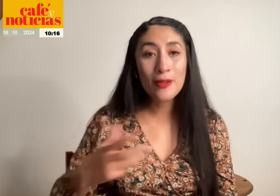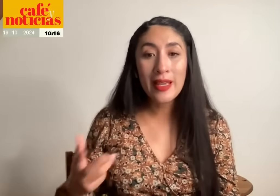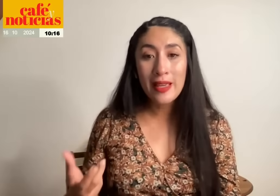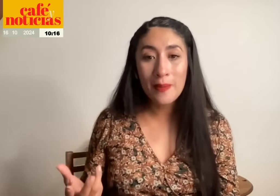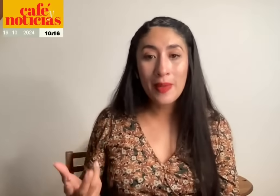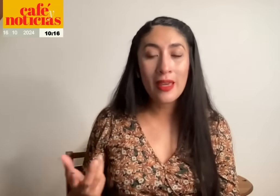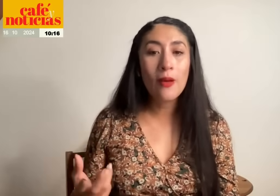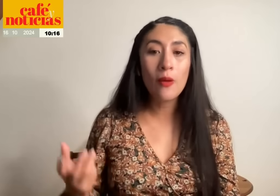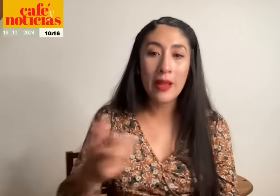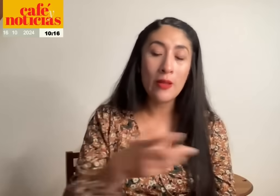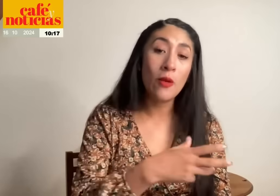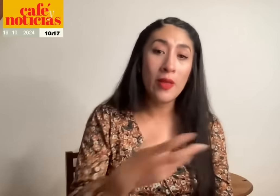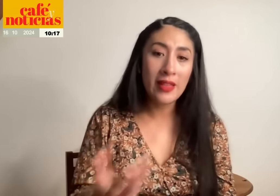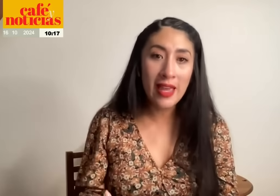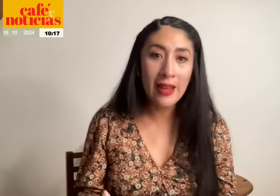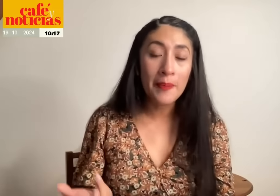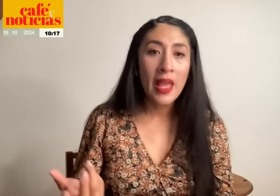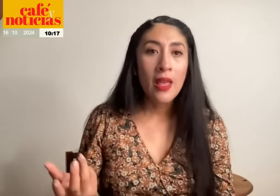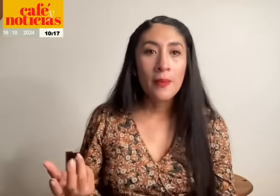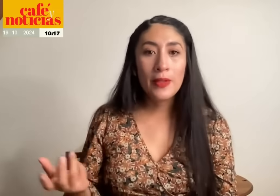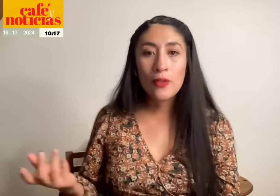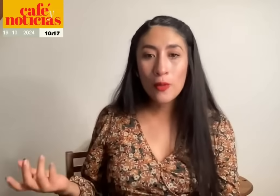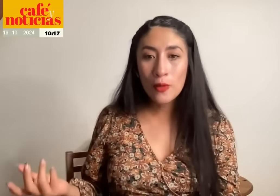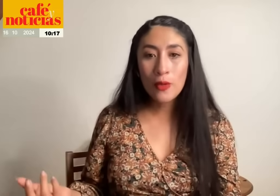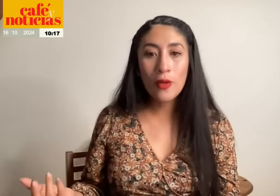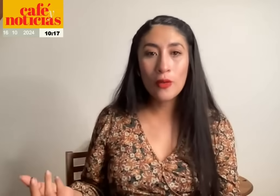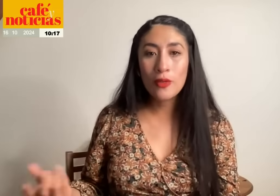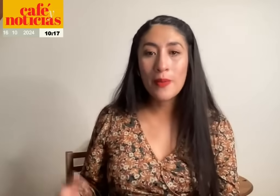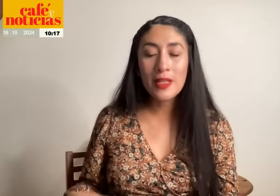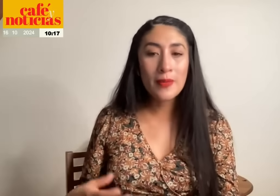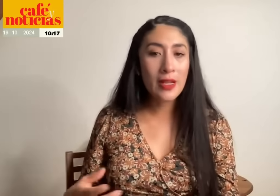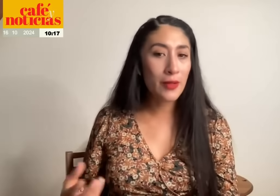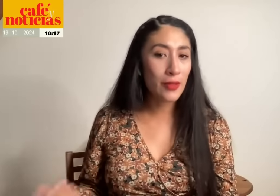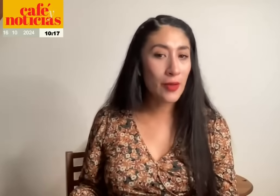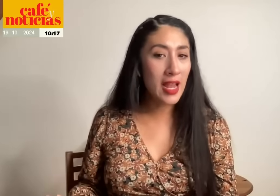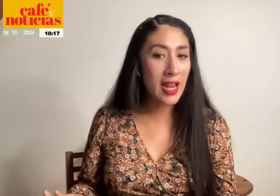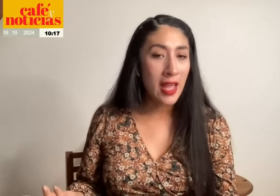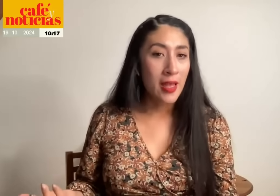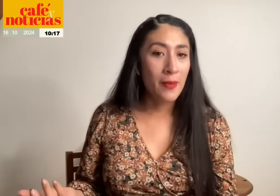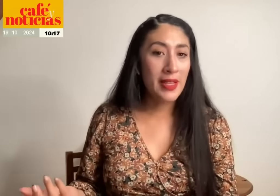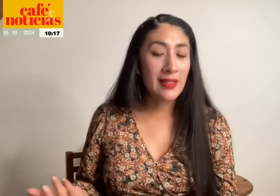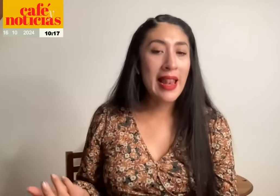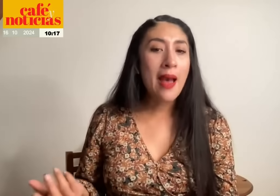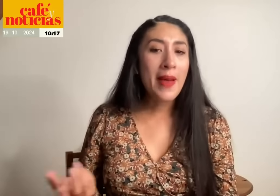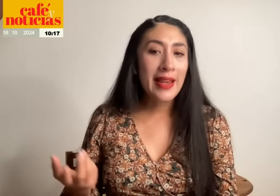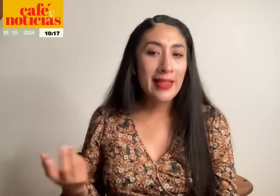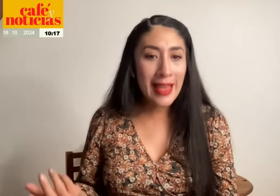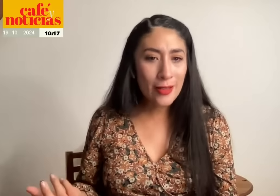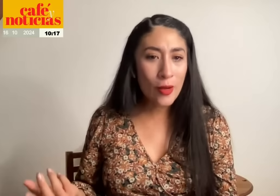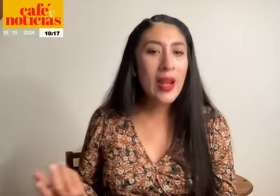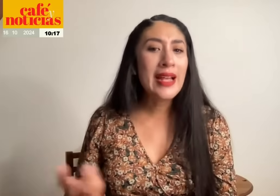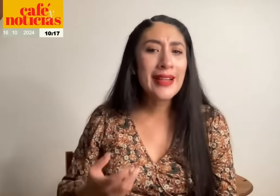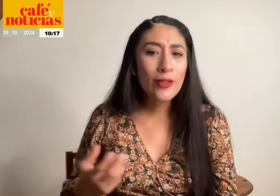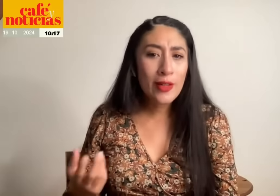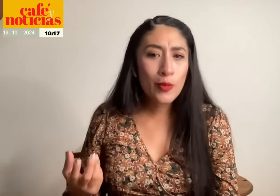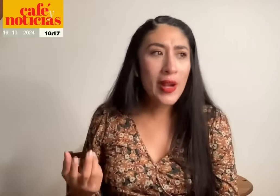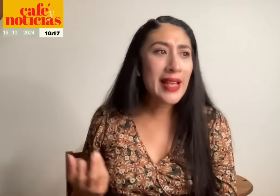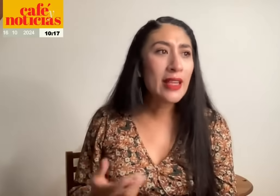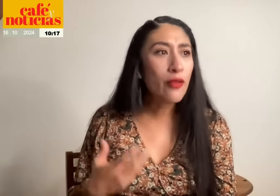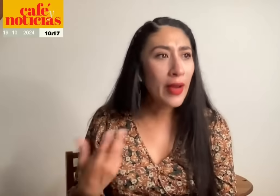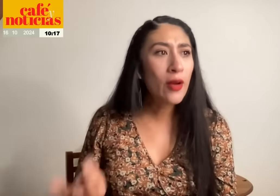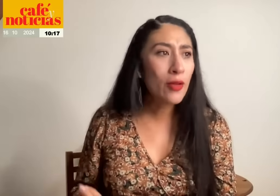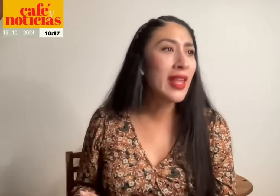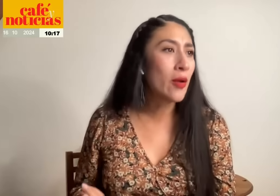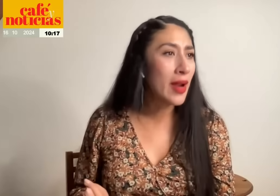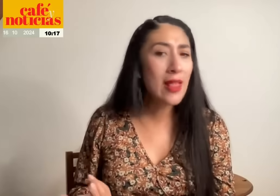que al menos aquí en México, cuando lo detienen, pues todo el mundo nos empezamos a cuestionar pues la validez o las razones por